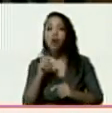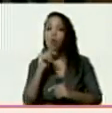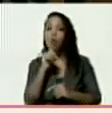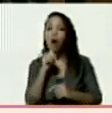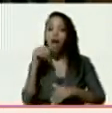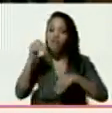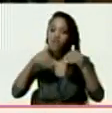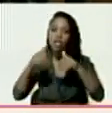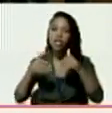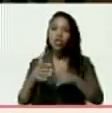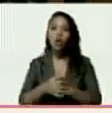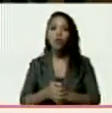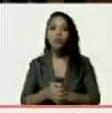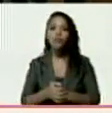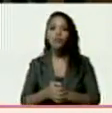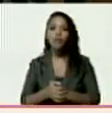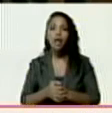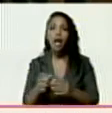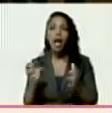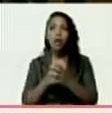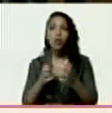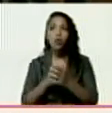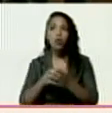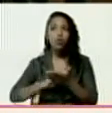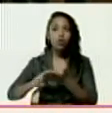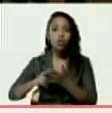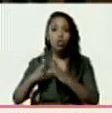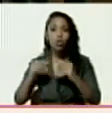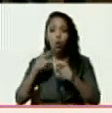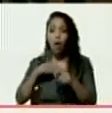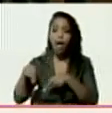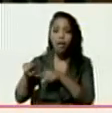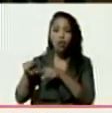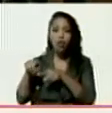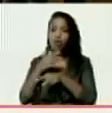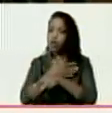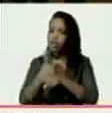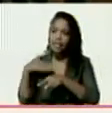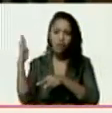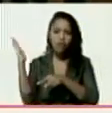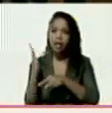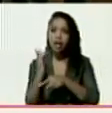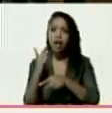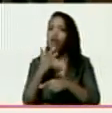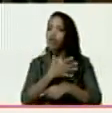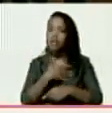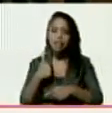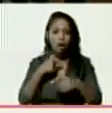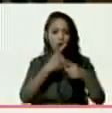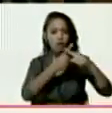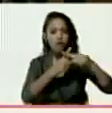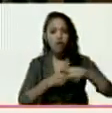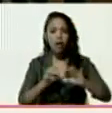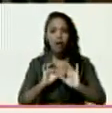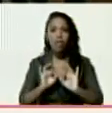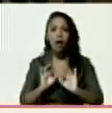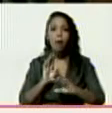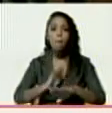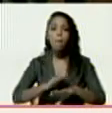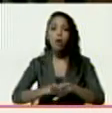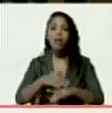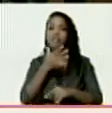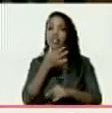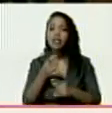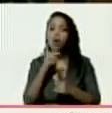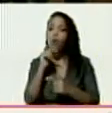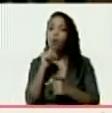repito, el epicentro de todo esto es que no quiso venir, no quisieron contarse, no quisieron postular porque sencillamente no